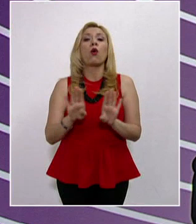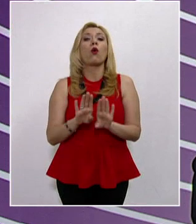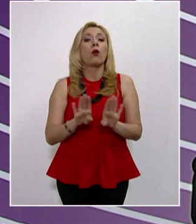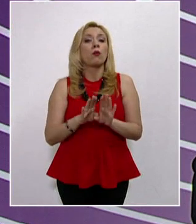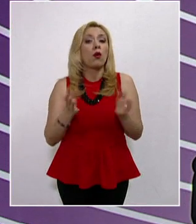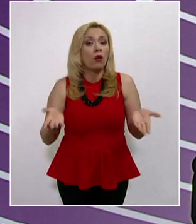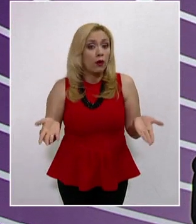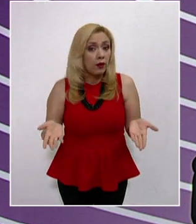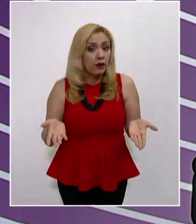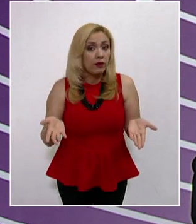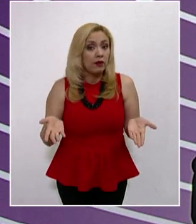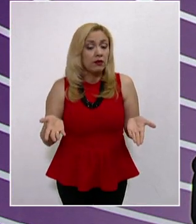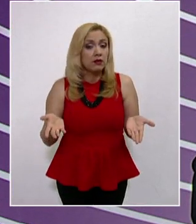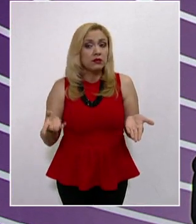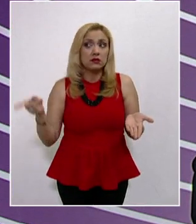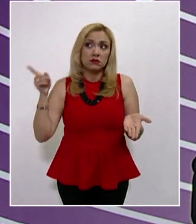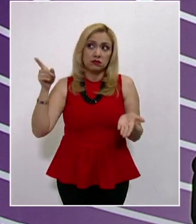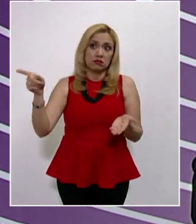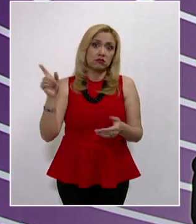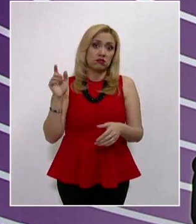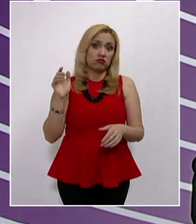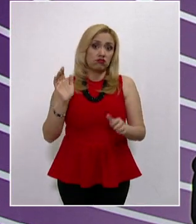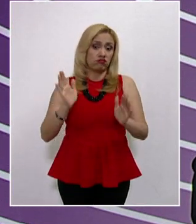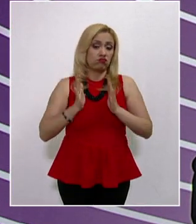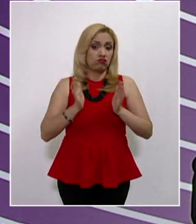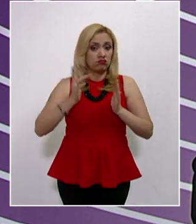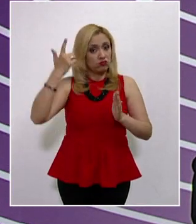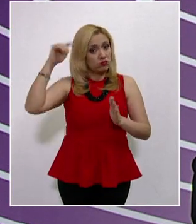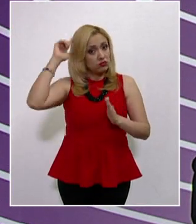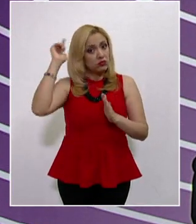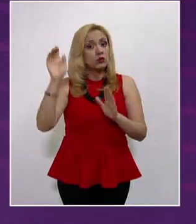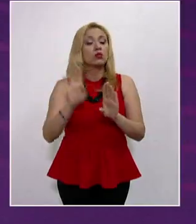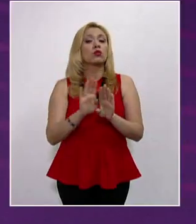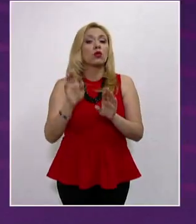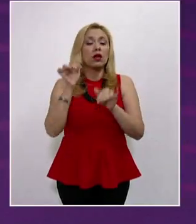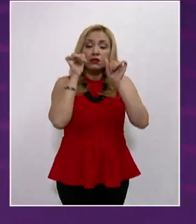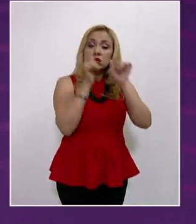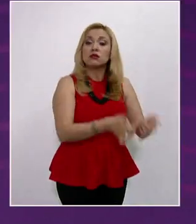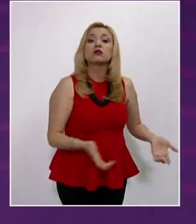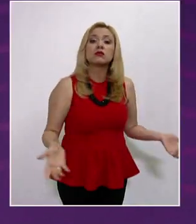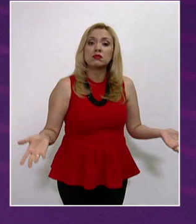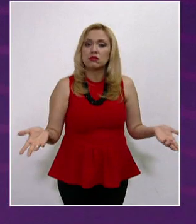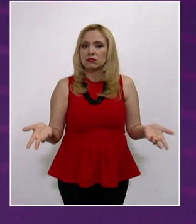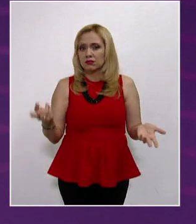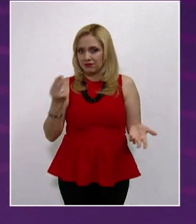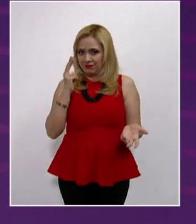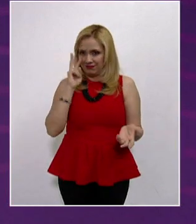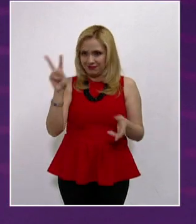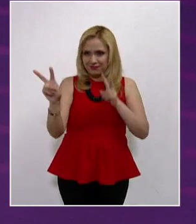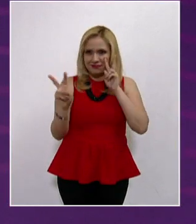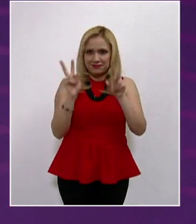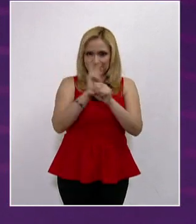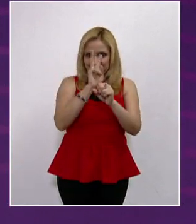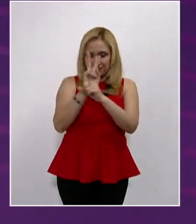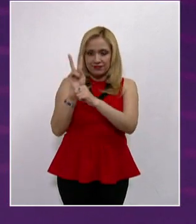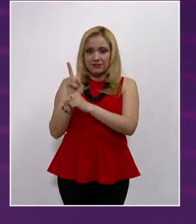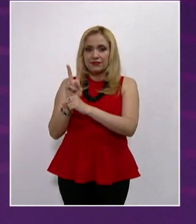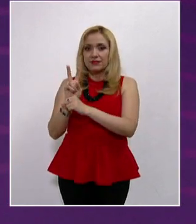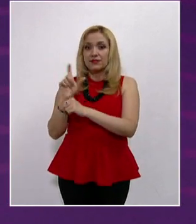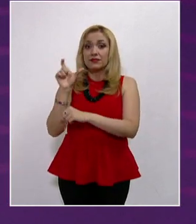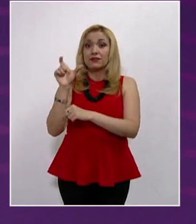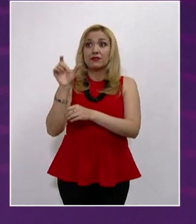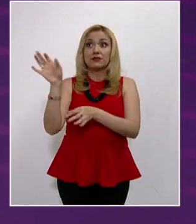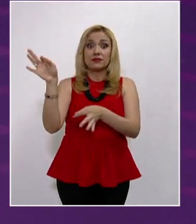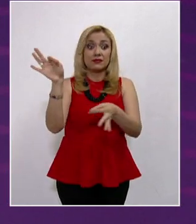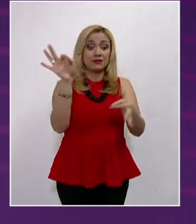acercar la propia Secretaría de la Defensa o de Marina en esos contextos, creo que serán claves. Pero el gran reto va a ser cuando llegue al Poder